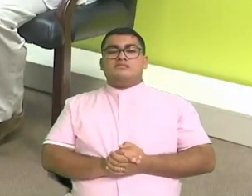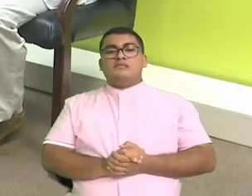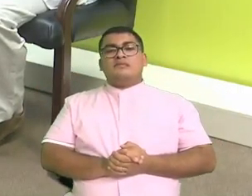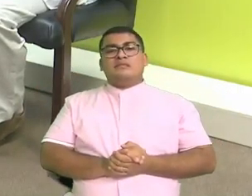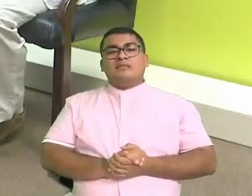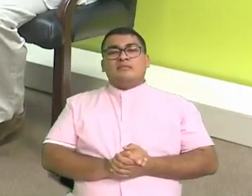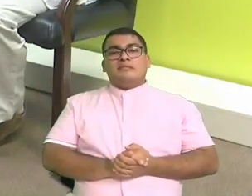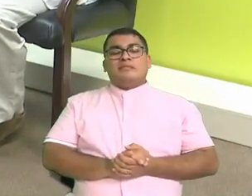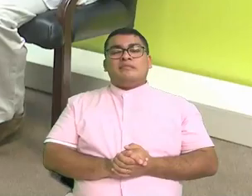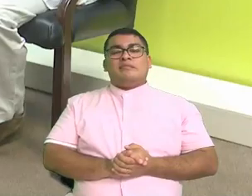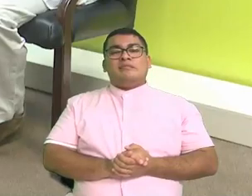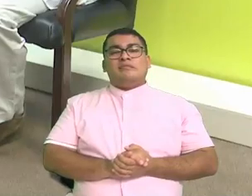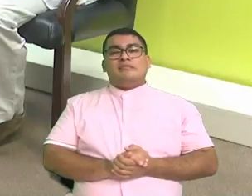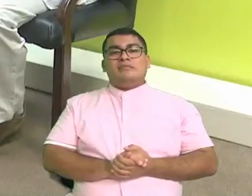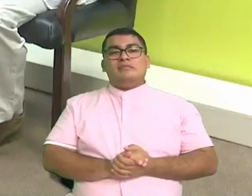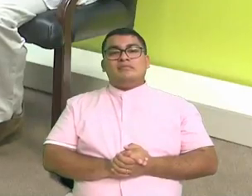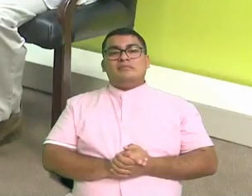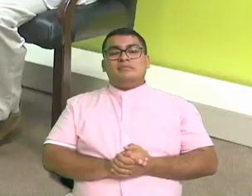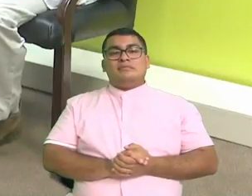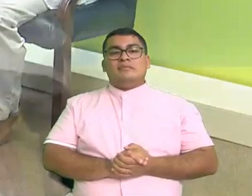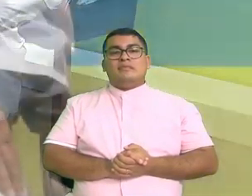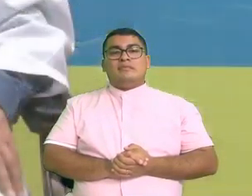grave? Bueno,